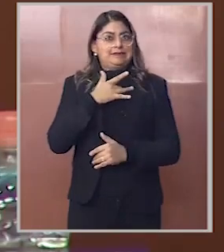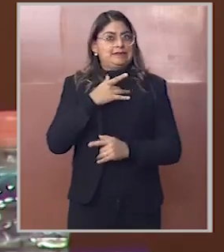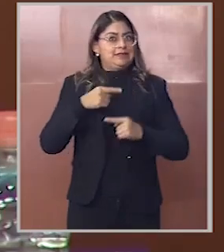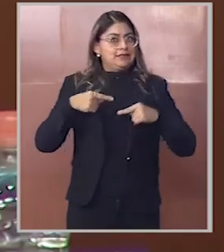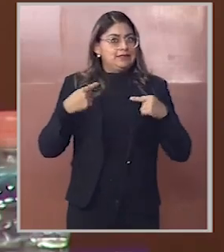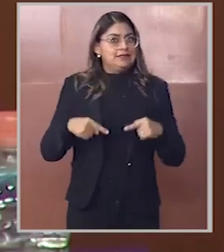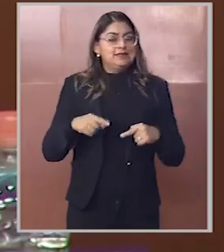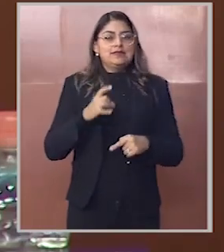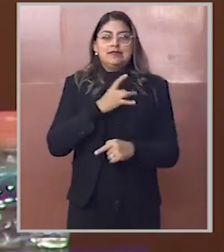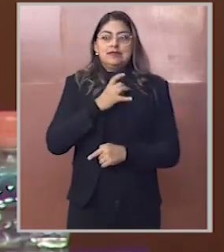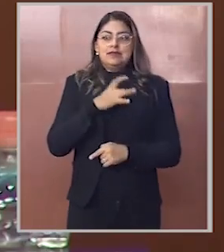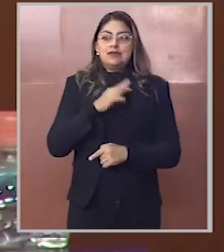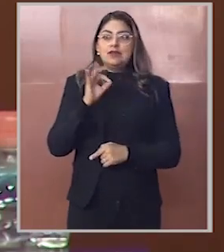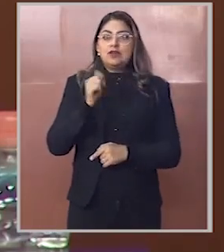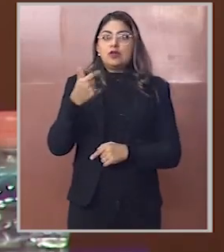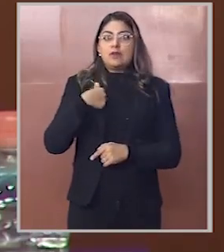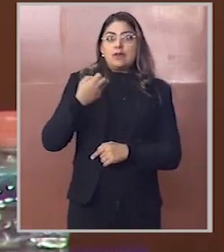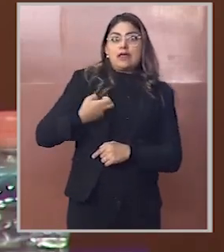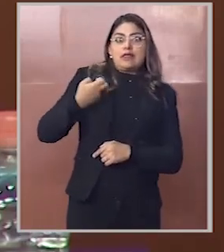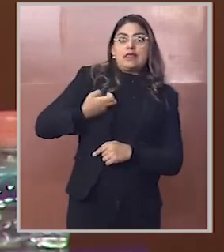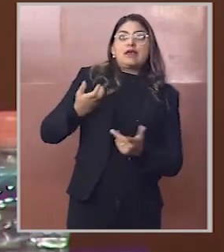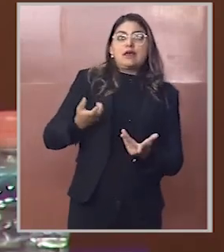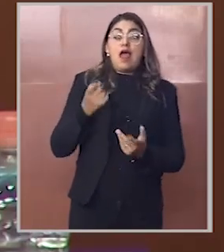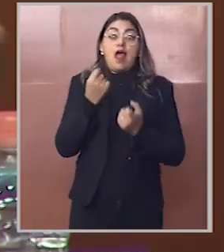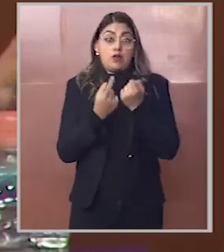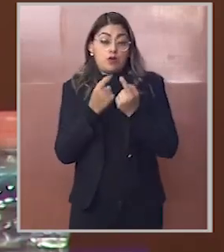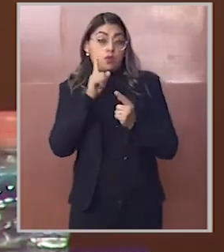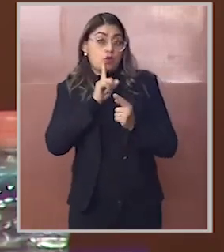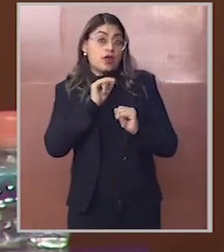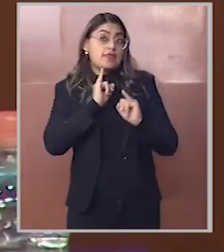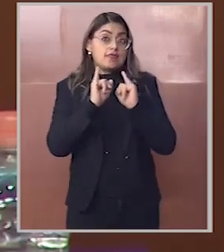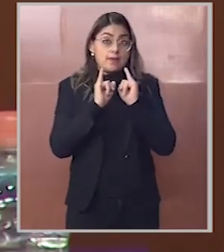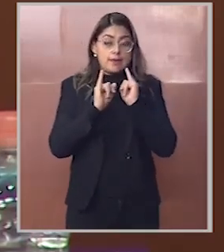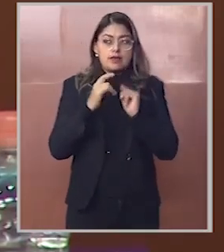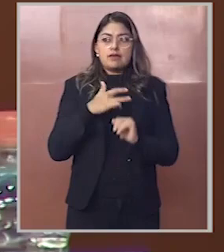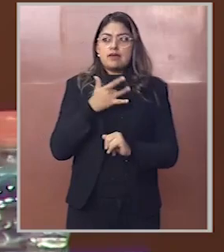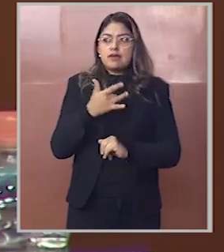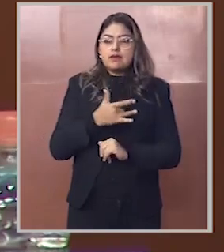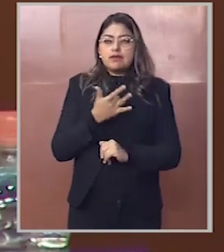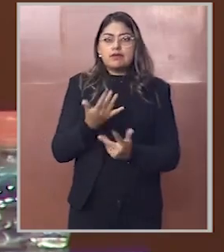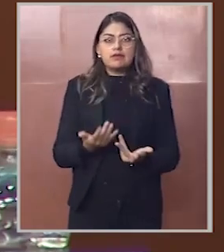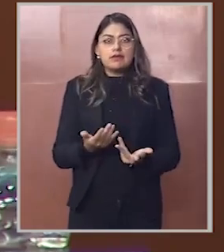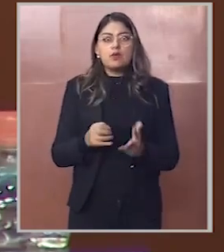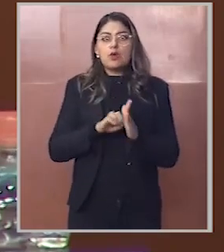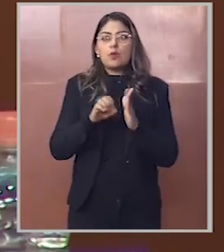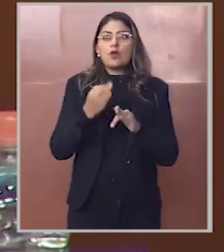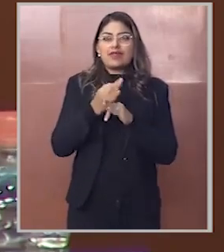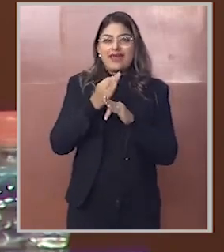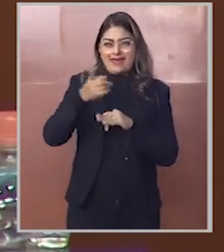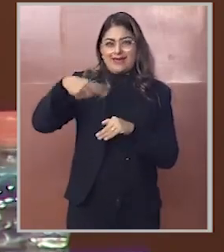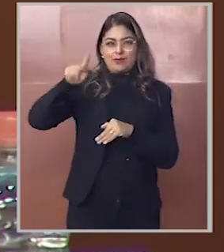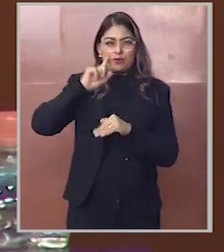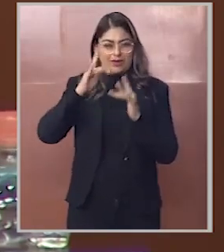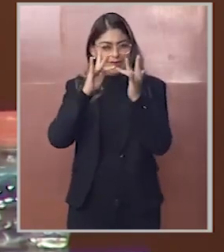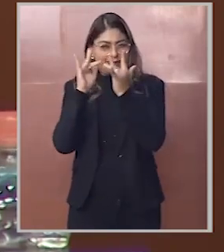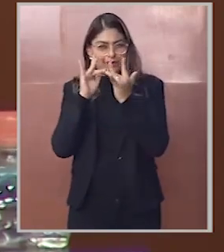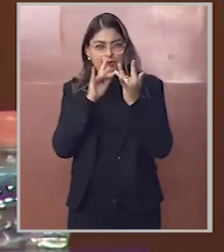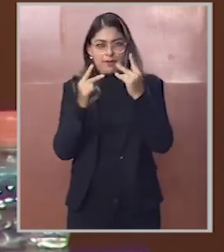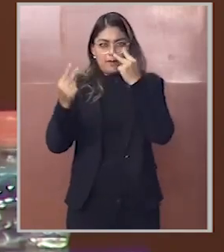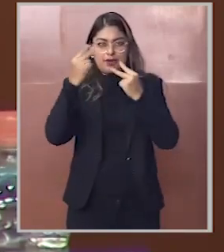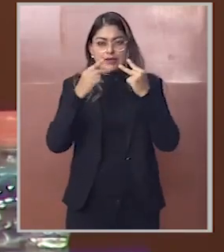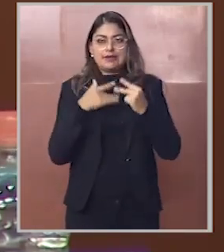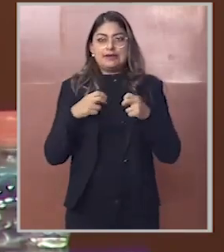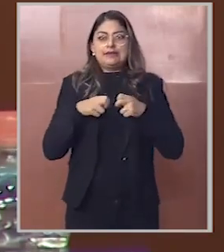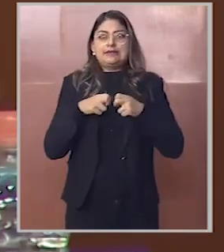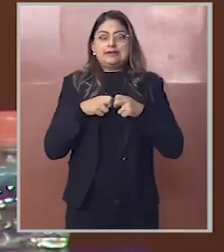intérpretes es que ellas incluso están viendo ahorita la transmisión y estaban nerviosas no vamos a vamos a escucharnos vamos a